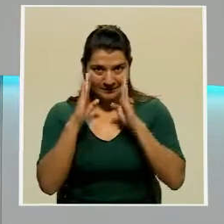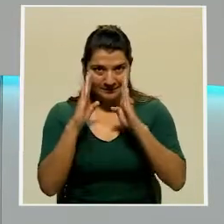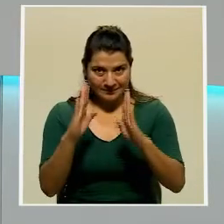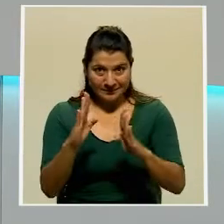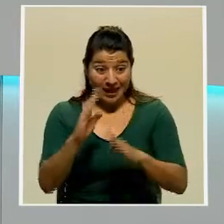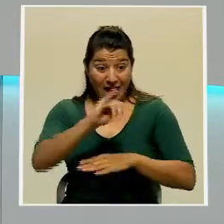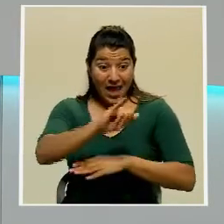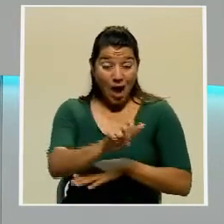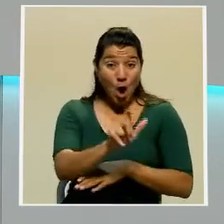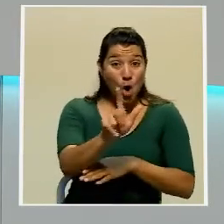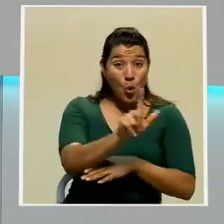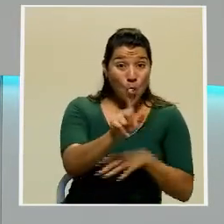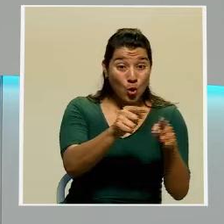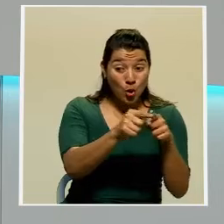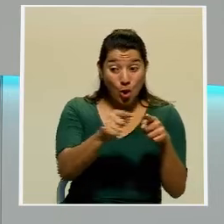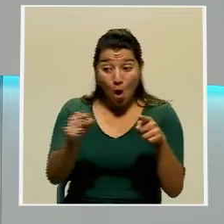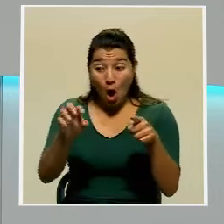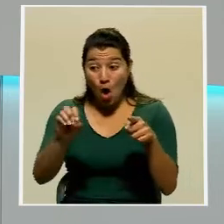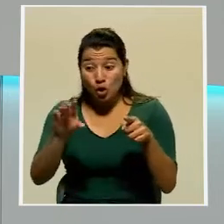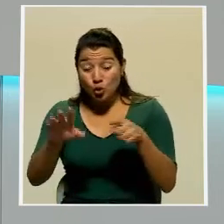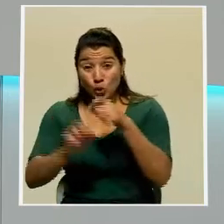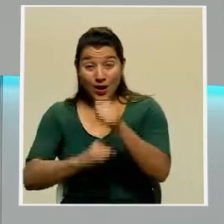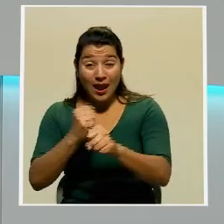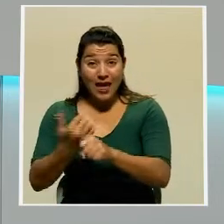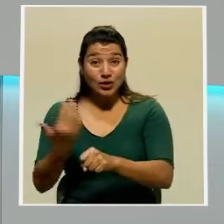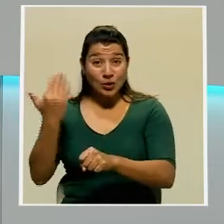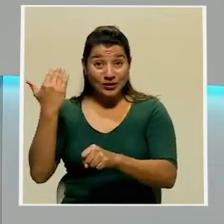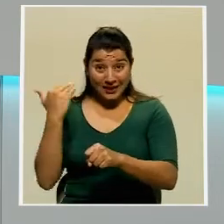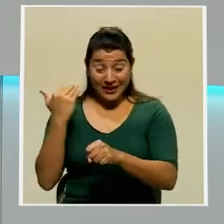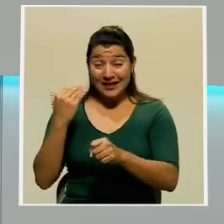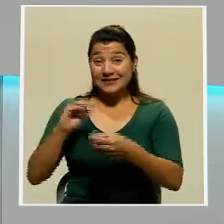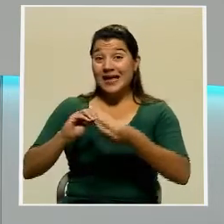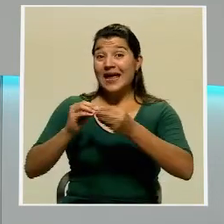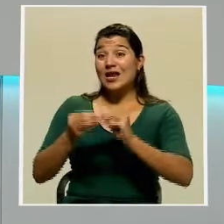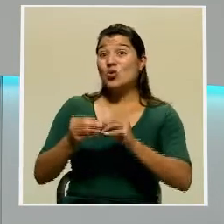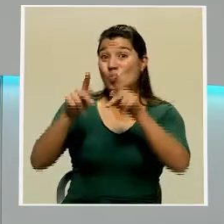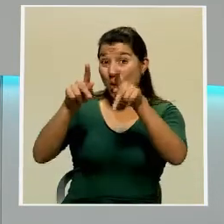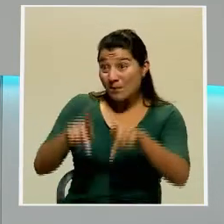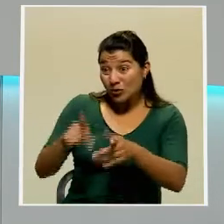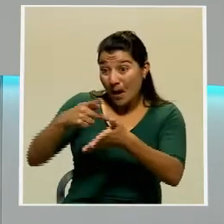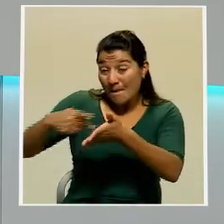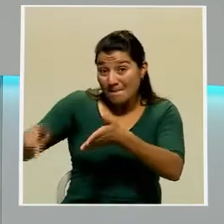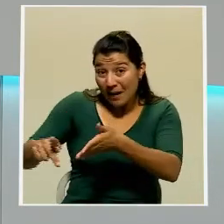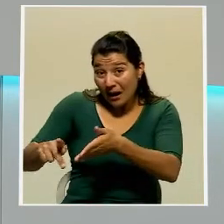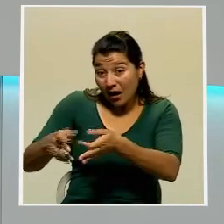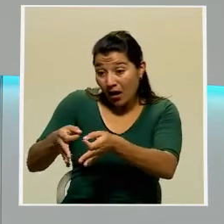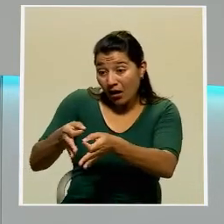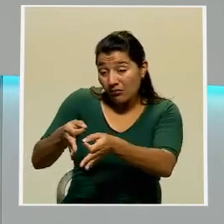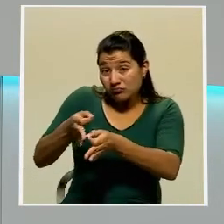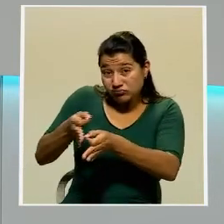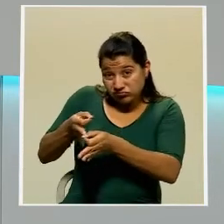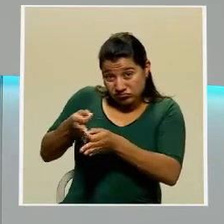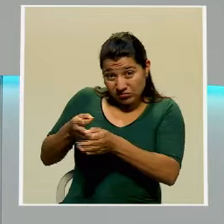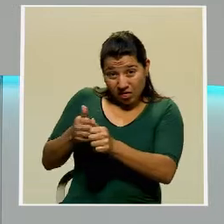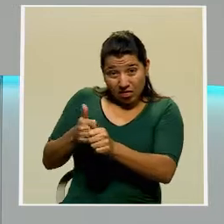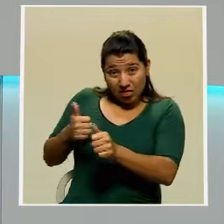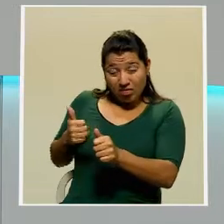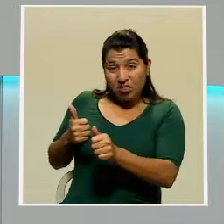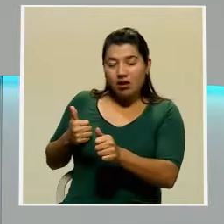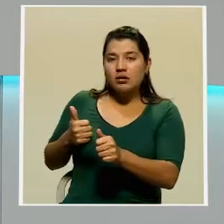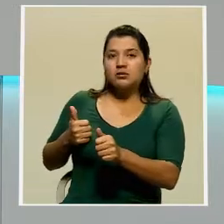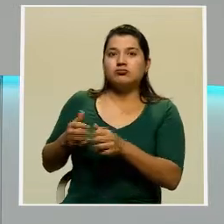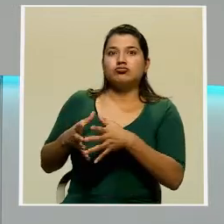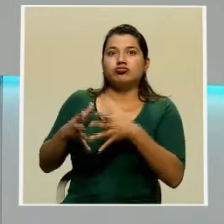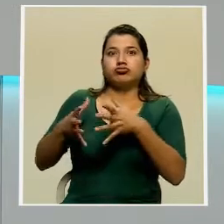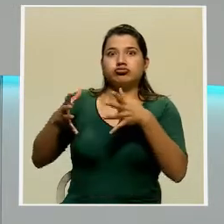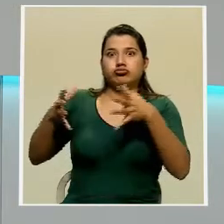entre julio y octubre del año anterior, la morosidad en las tarjetas aumentó a pesar de